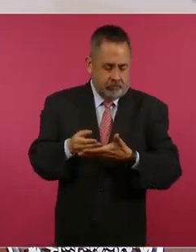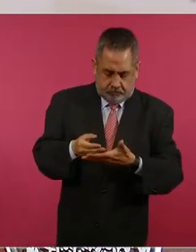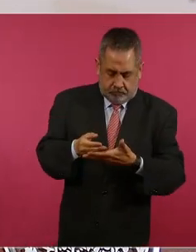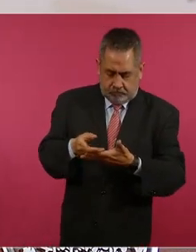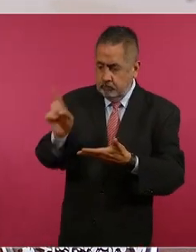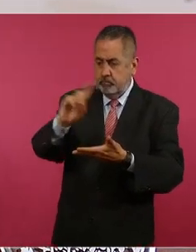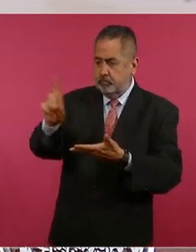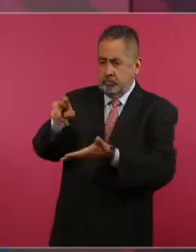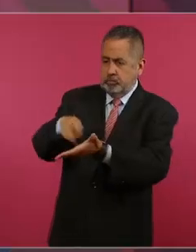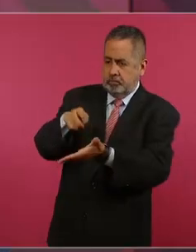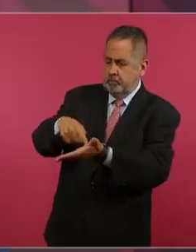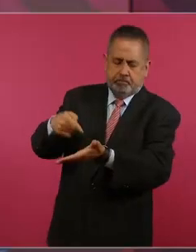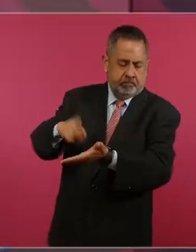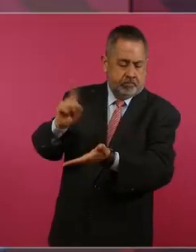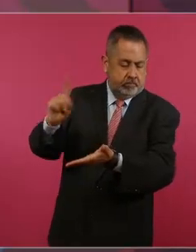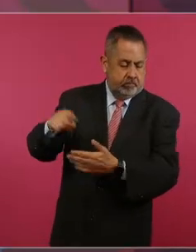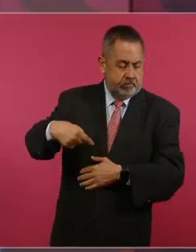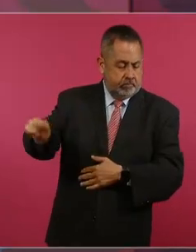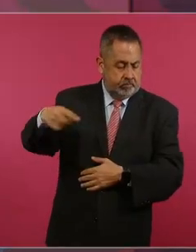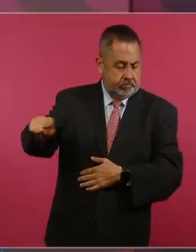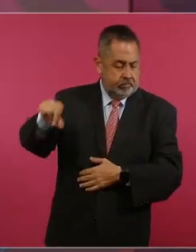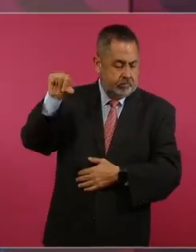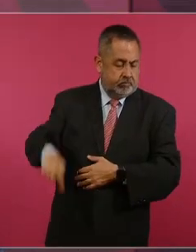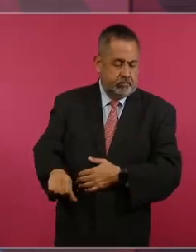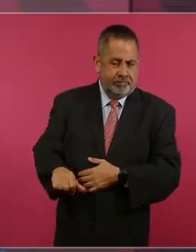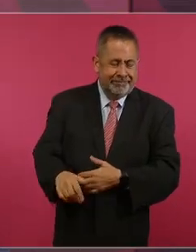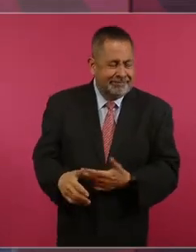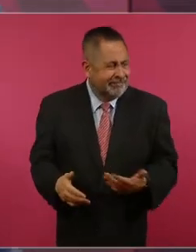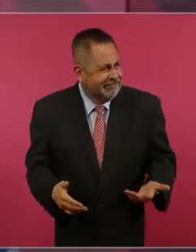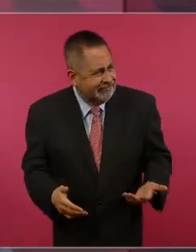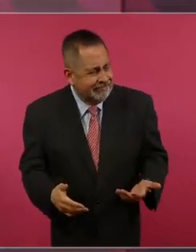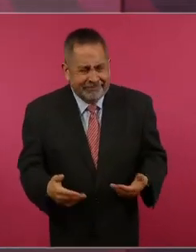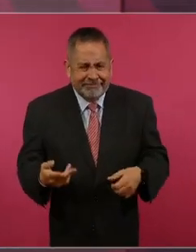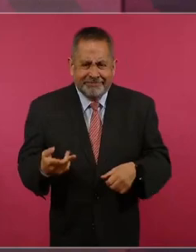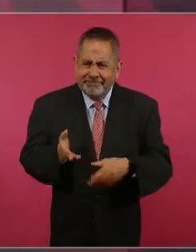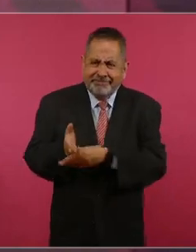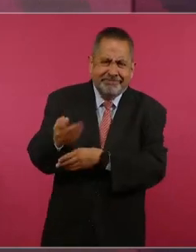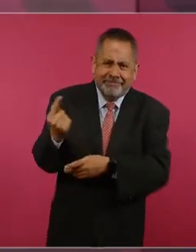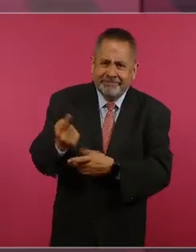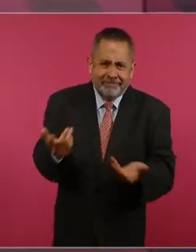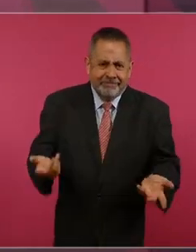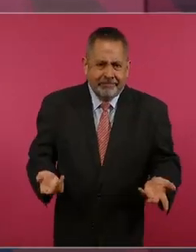al poder legislativo, que porque